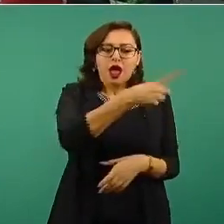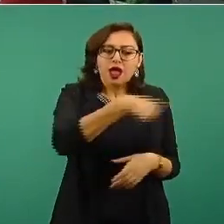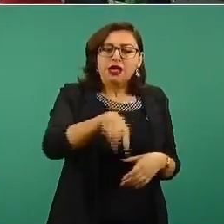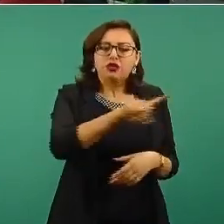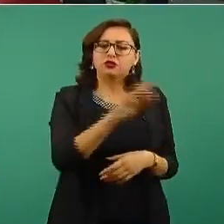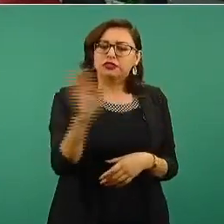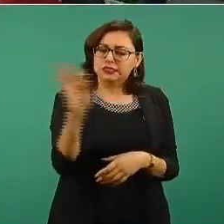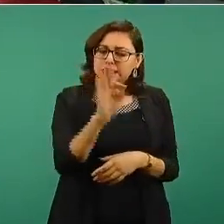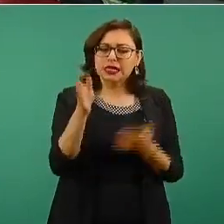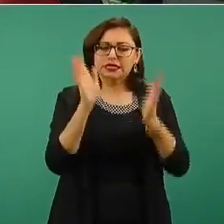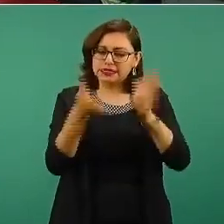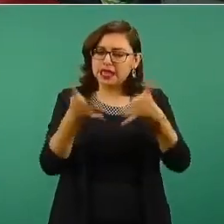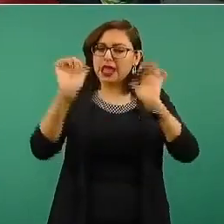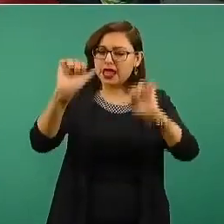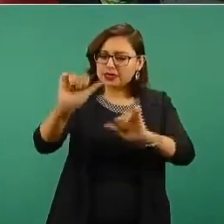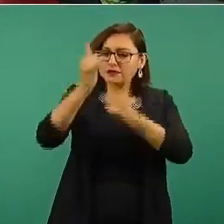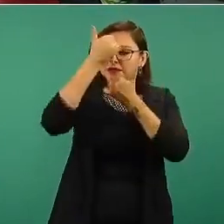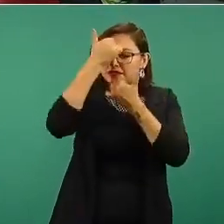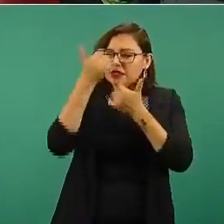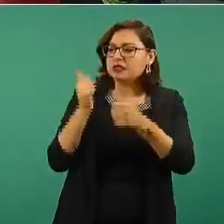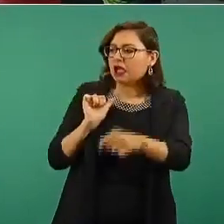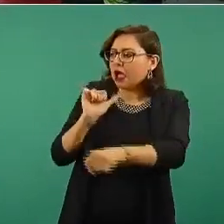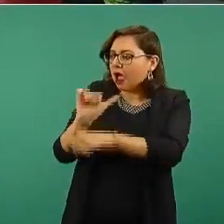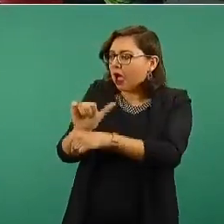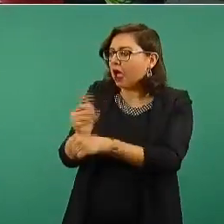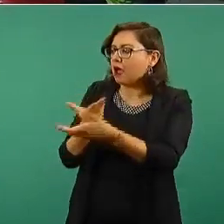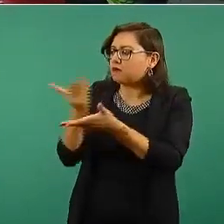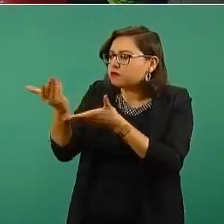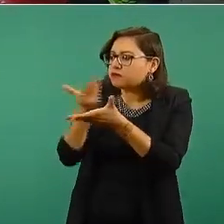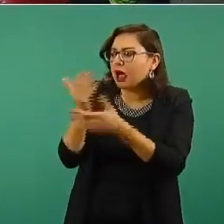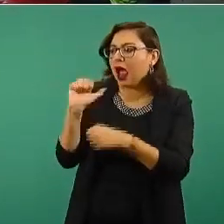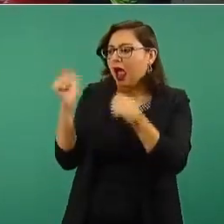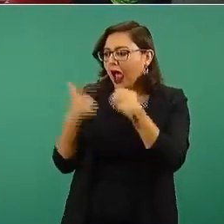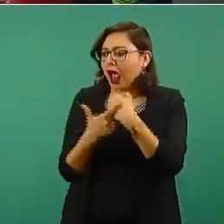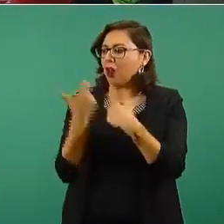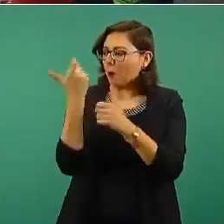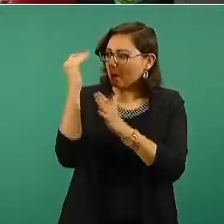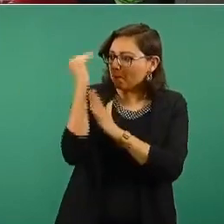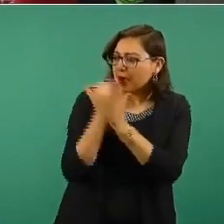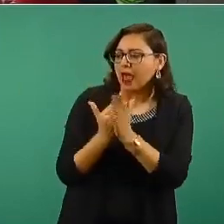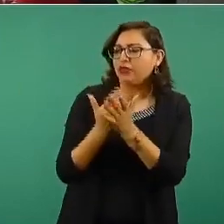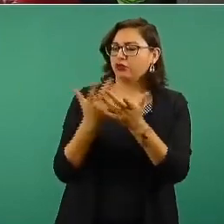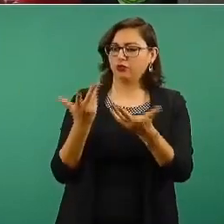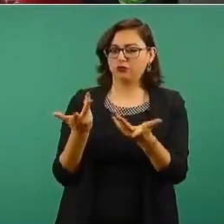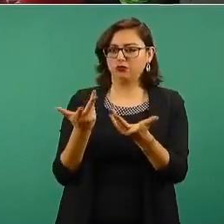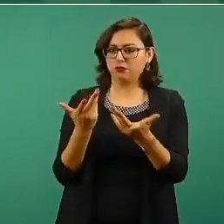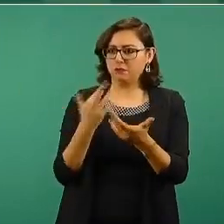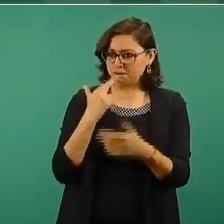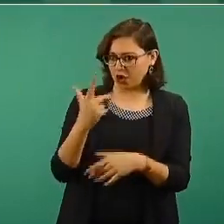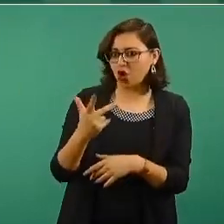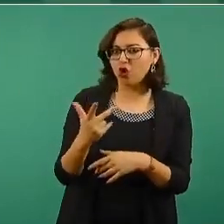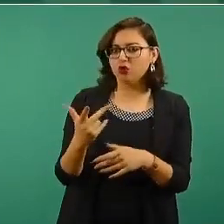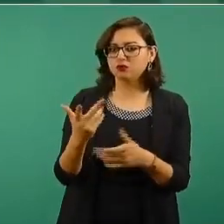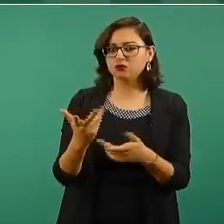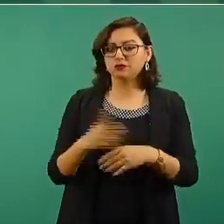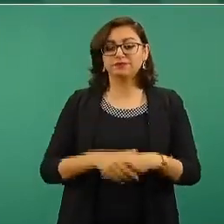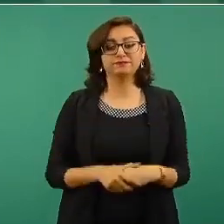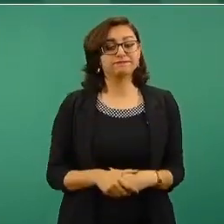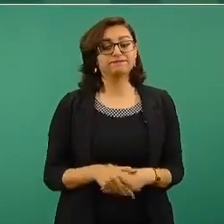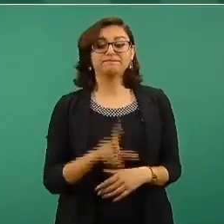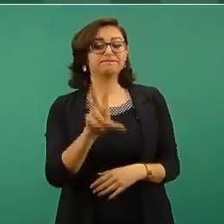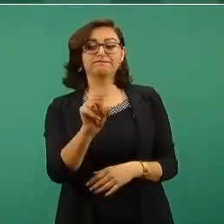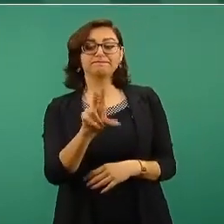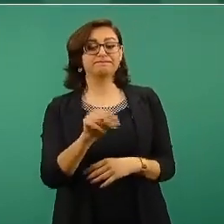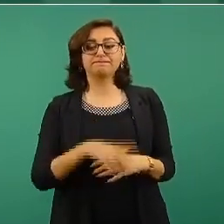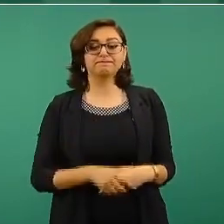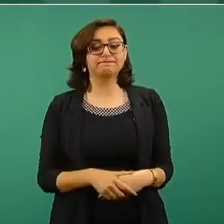un precio justo o llegar a algún acuerdo? No, porque optaron por atacarnos.